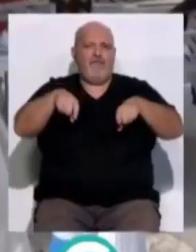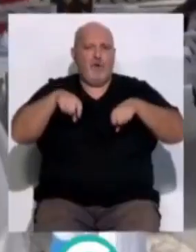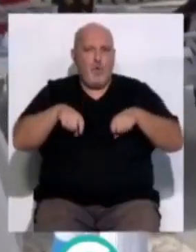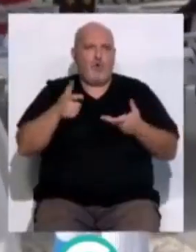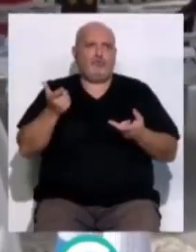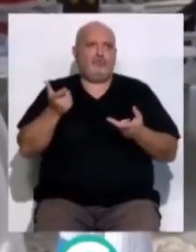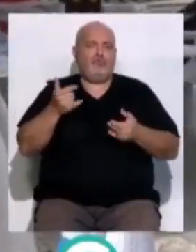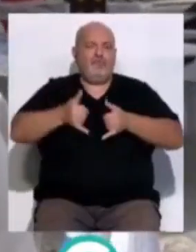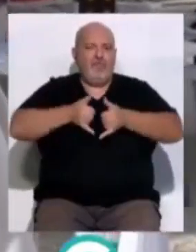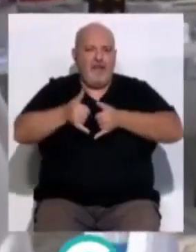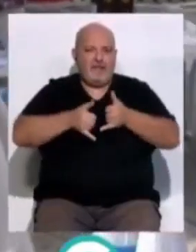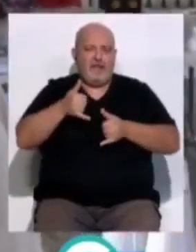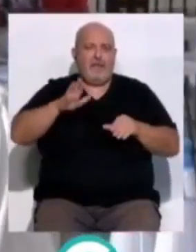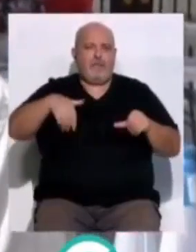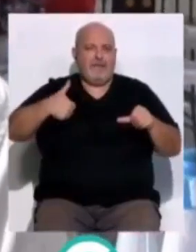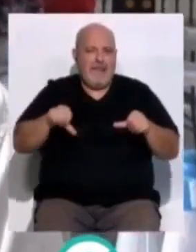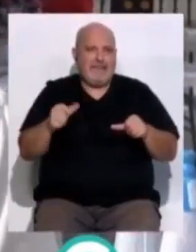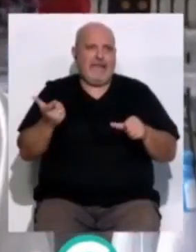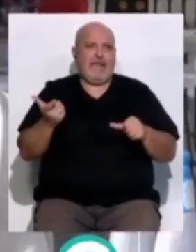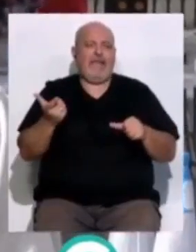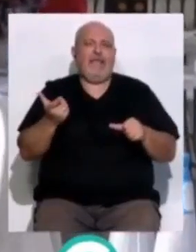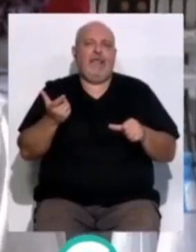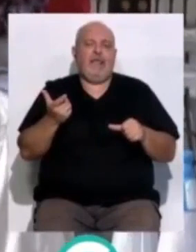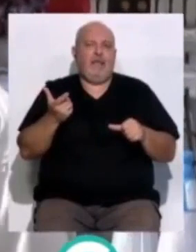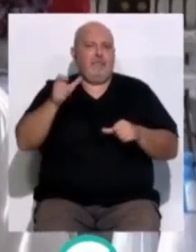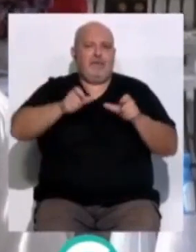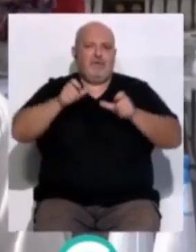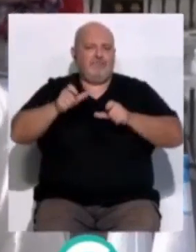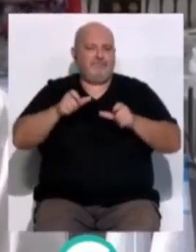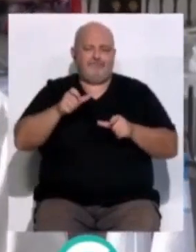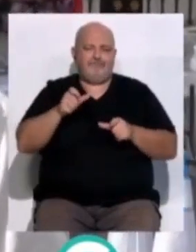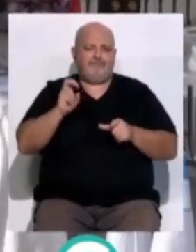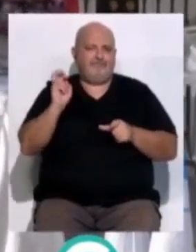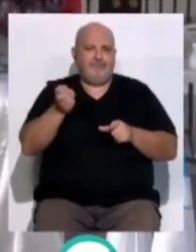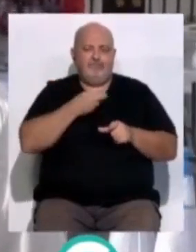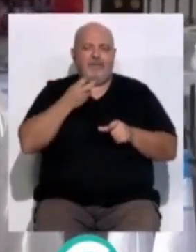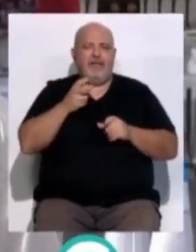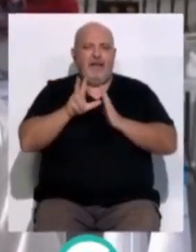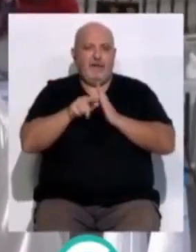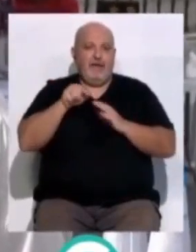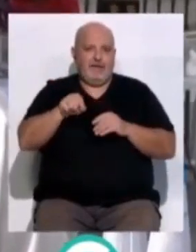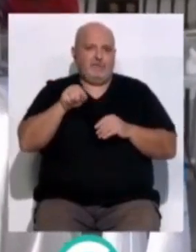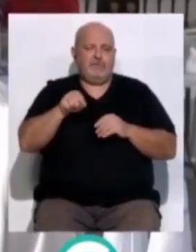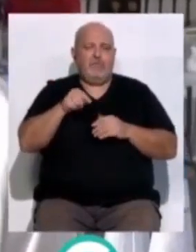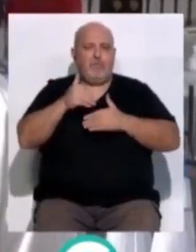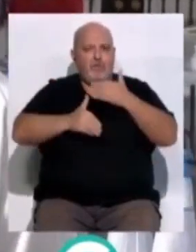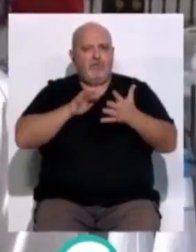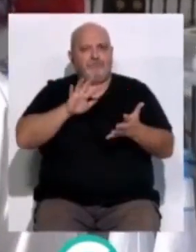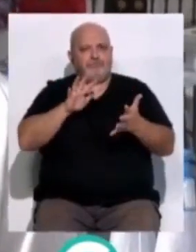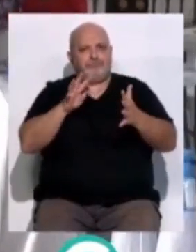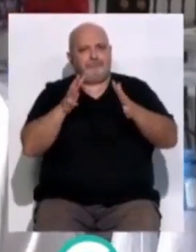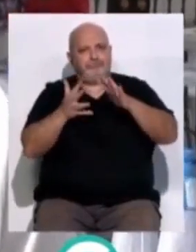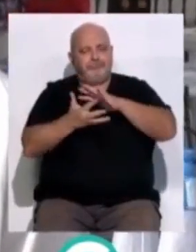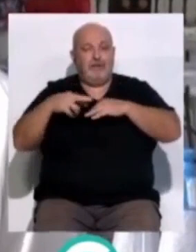rodados, con bicicletas, con patinetes, con personas PMR. Entonces esa es la lentitud. Yo creo que en el proceso